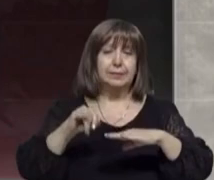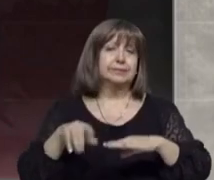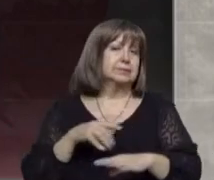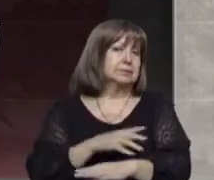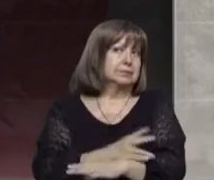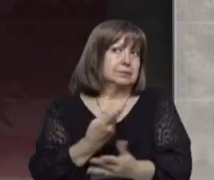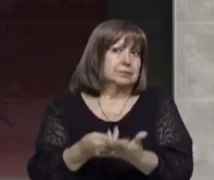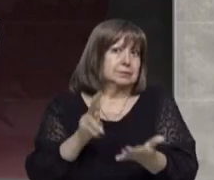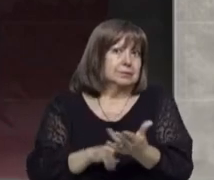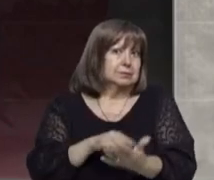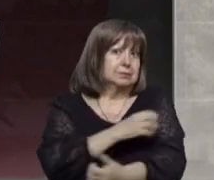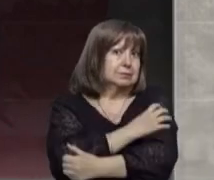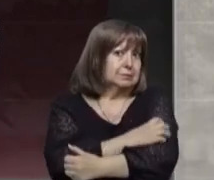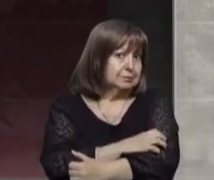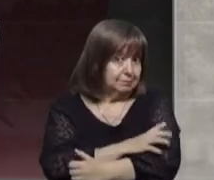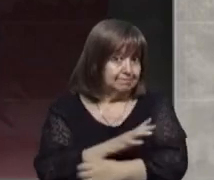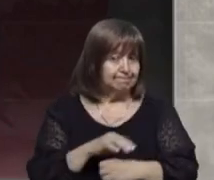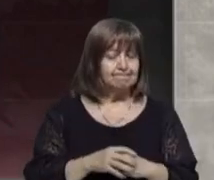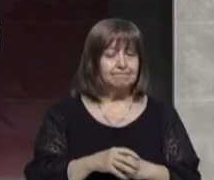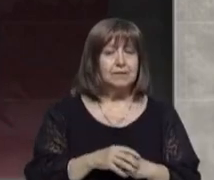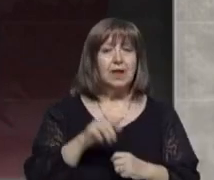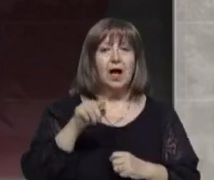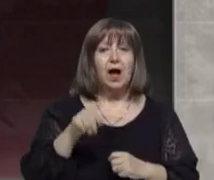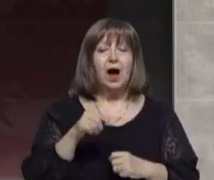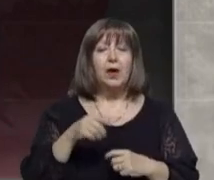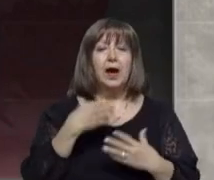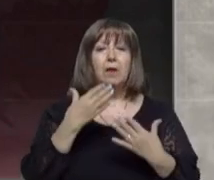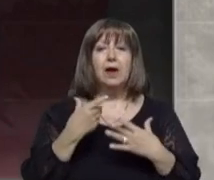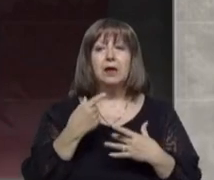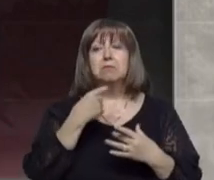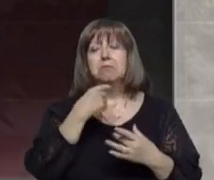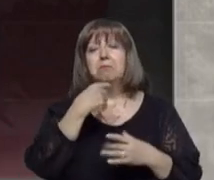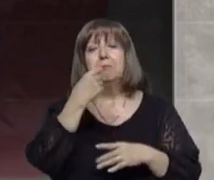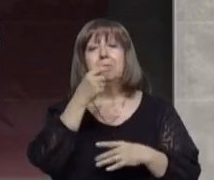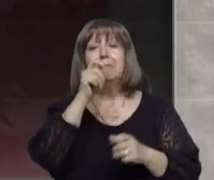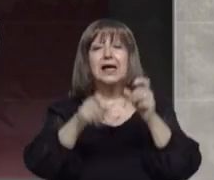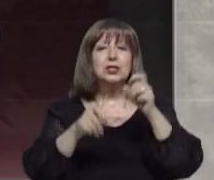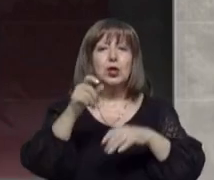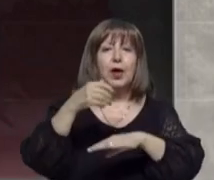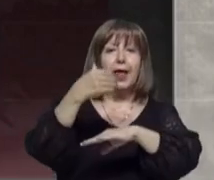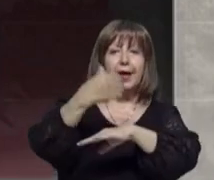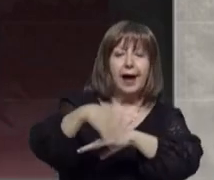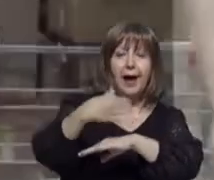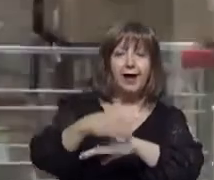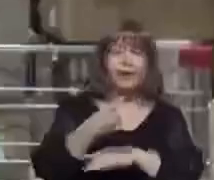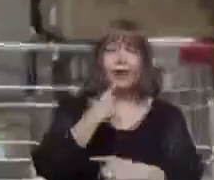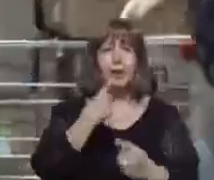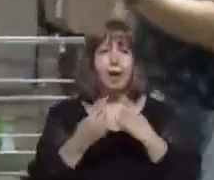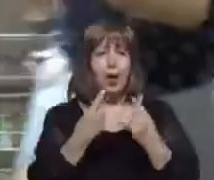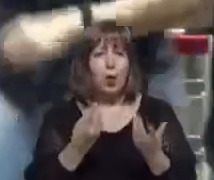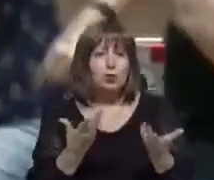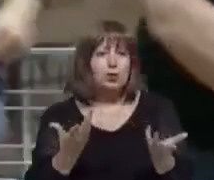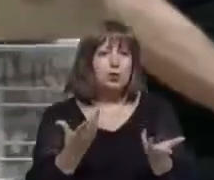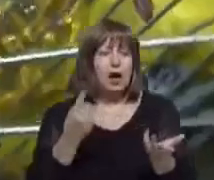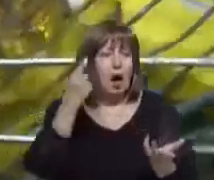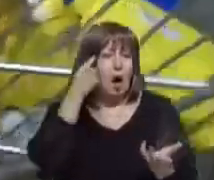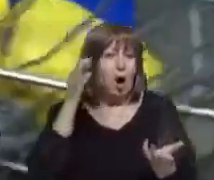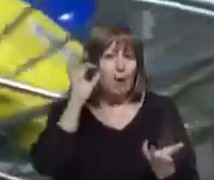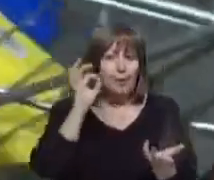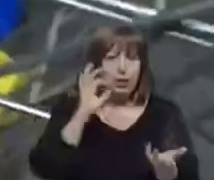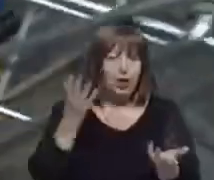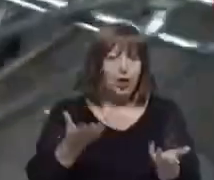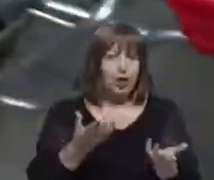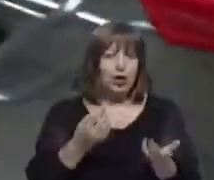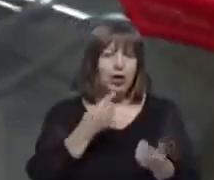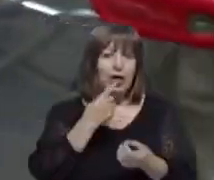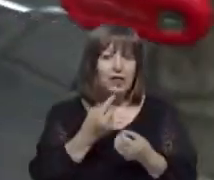hablando también con la gente, a ver qué opina en cuanto a la generación de precios, a estos precios retocados que se hablan, lo que vienen